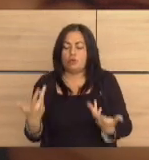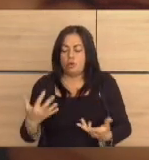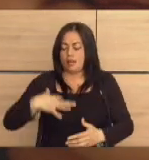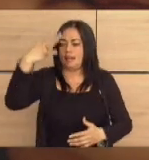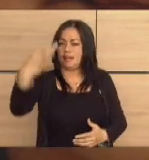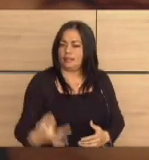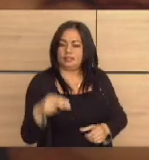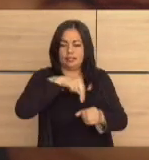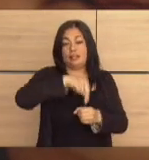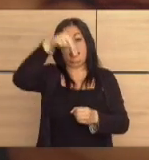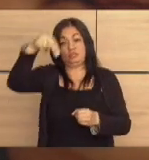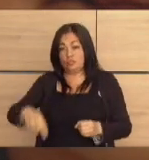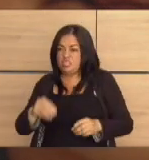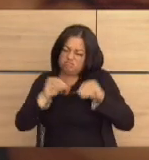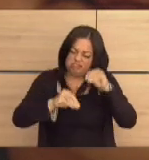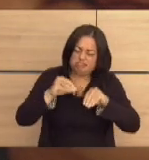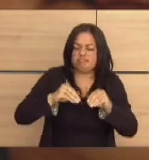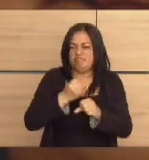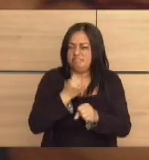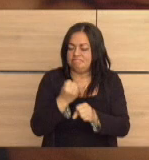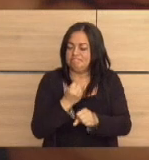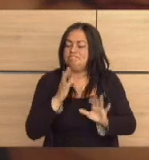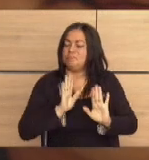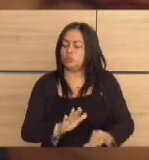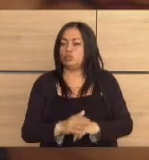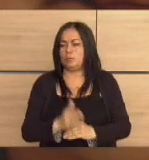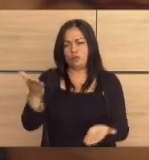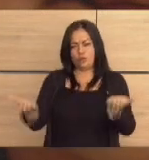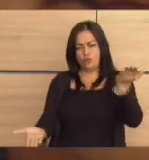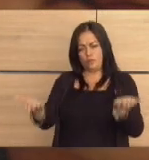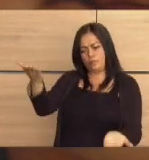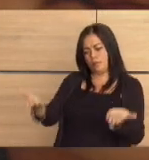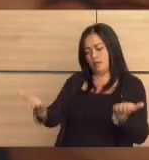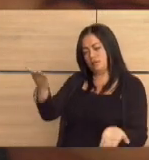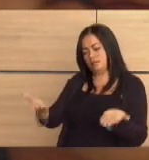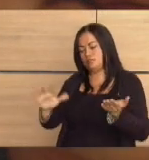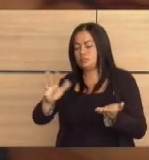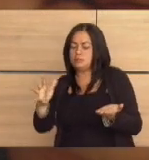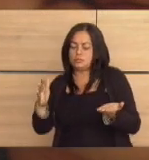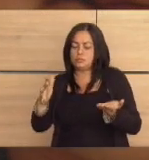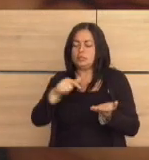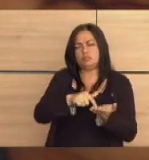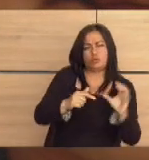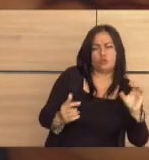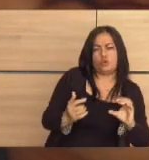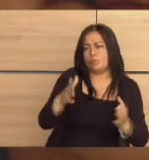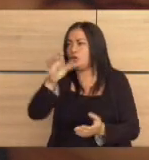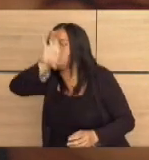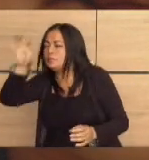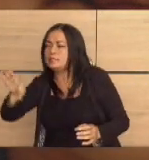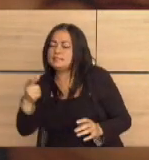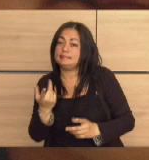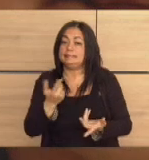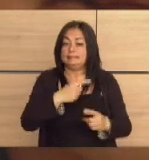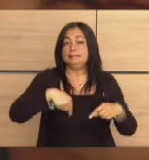de la ciudadanía. No obstante, si hacemos la comparación con otros países que hicieron parte de la muestra, es importante ver que tenemos